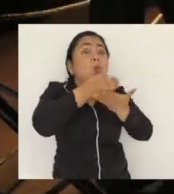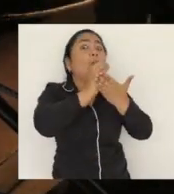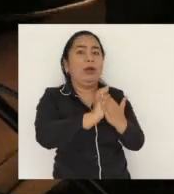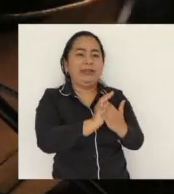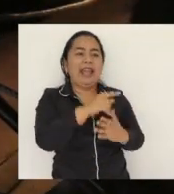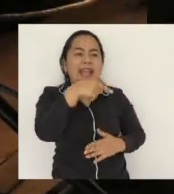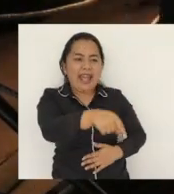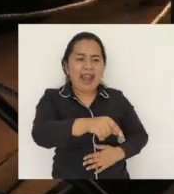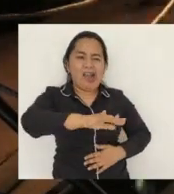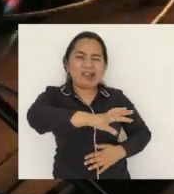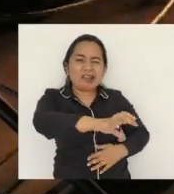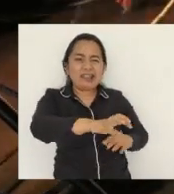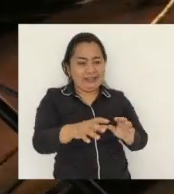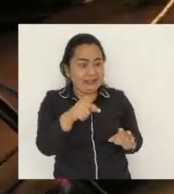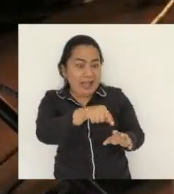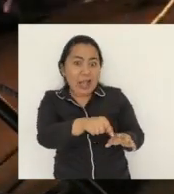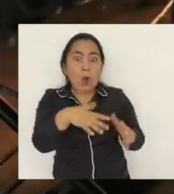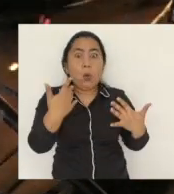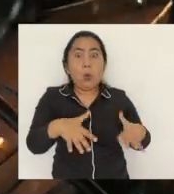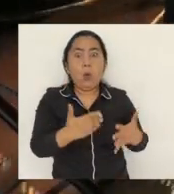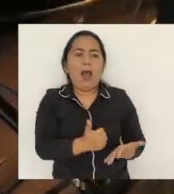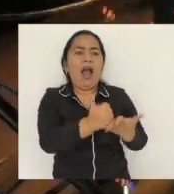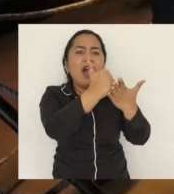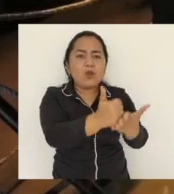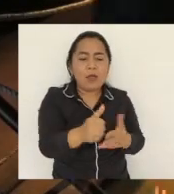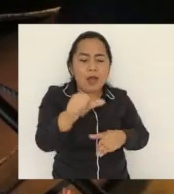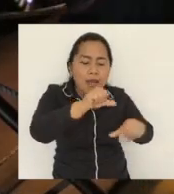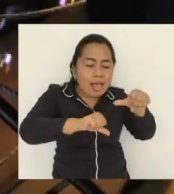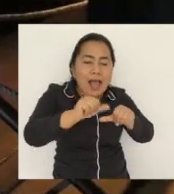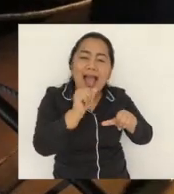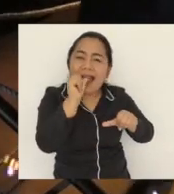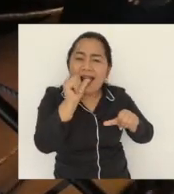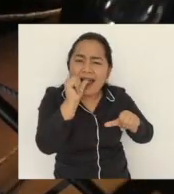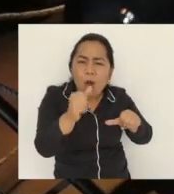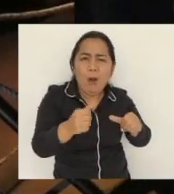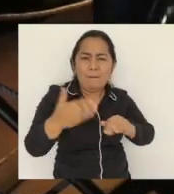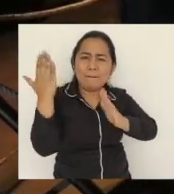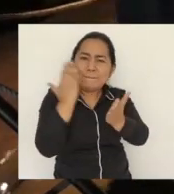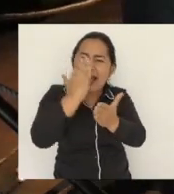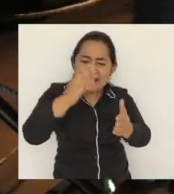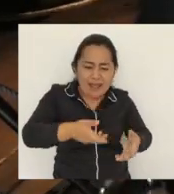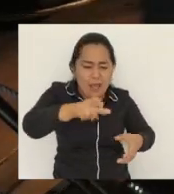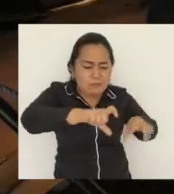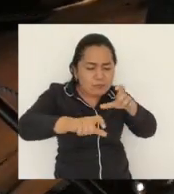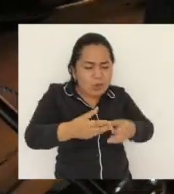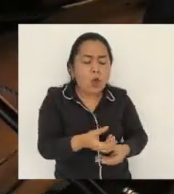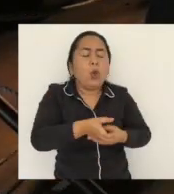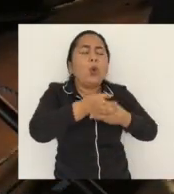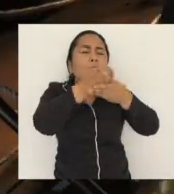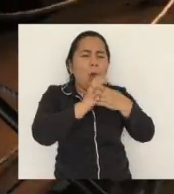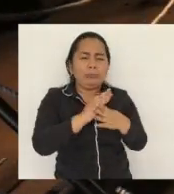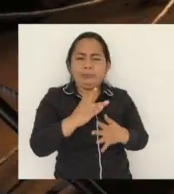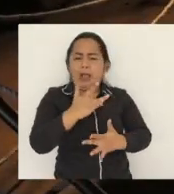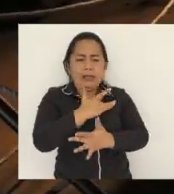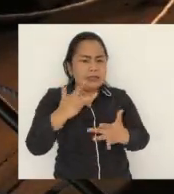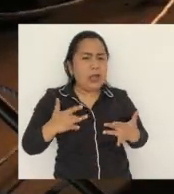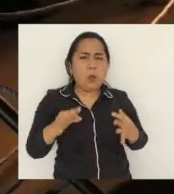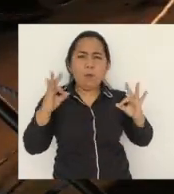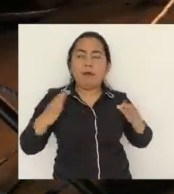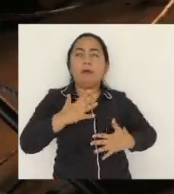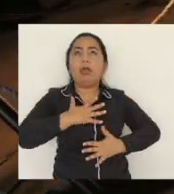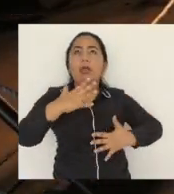es el pie, la base para la famosa guapanela que ha derrotado las infecciones